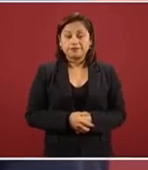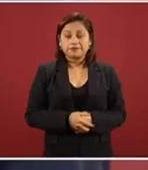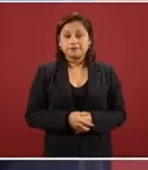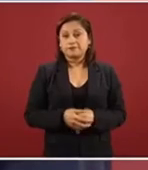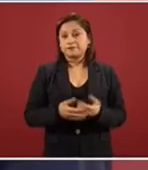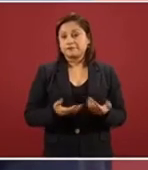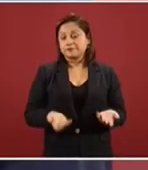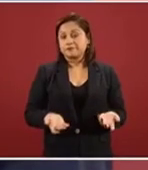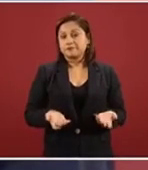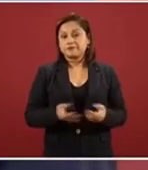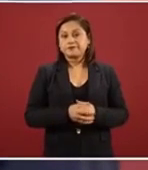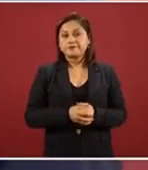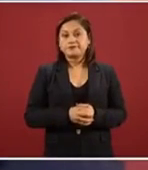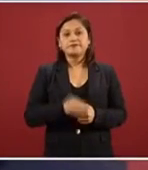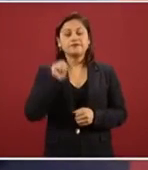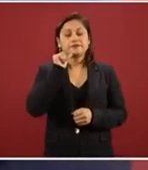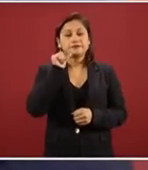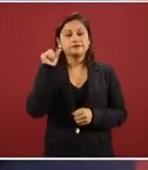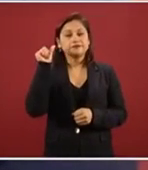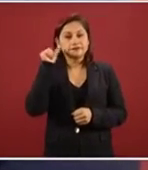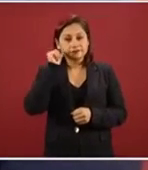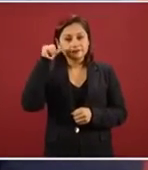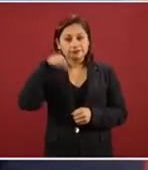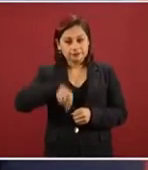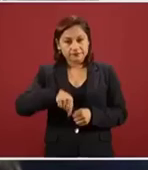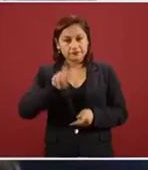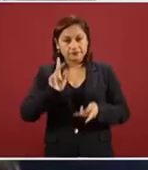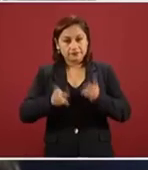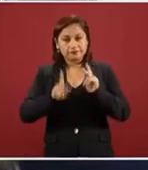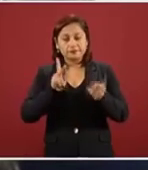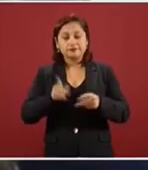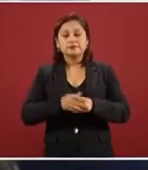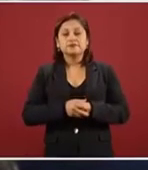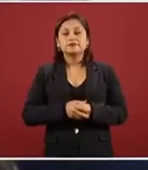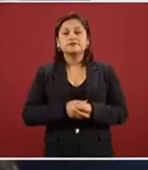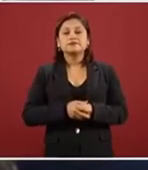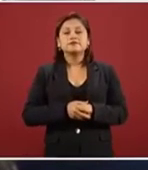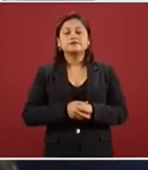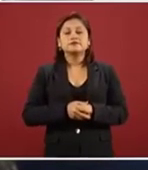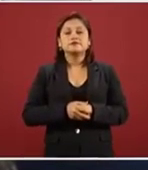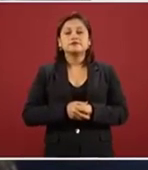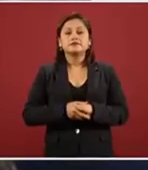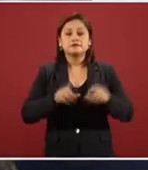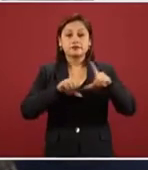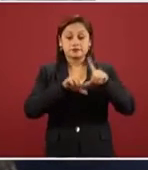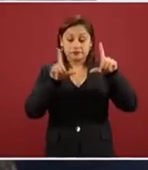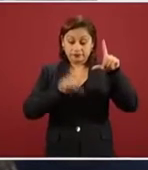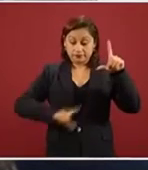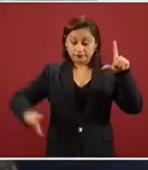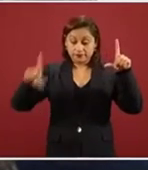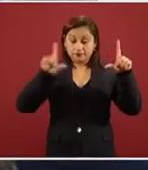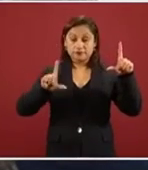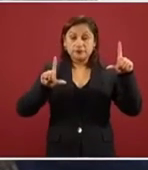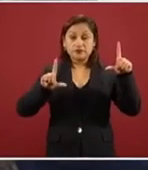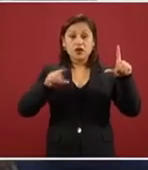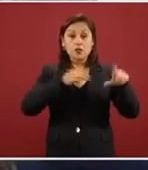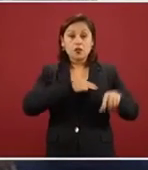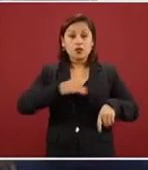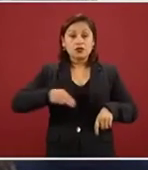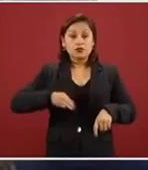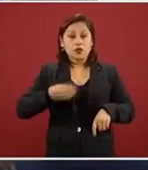Decíamos ayer que hay alrededor de 600 municipios que no tienen policía.